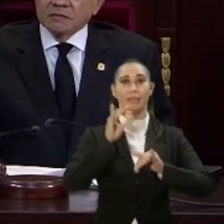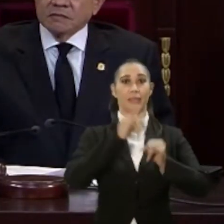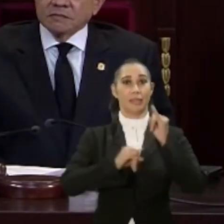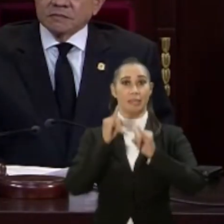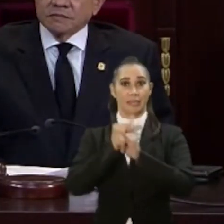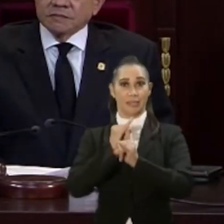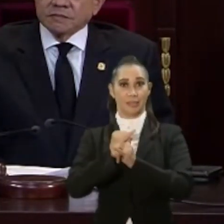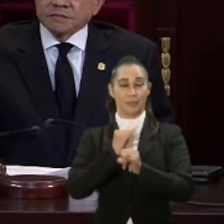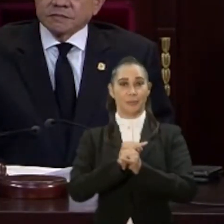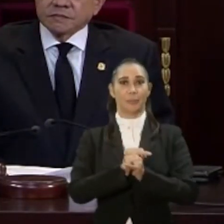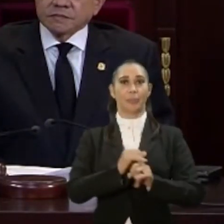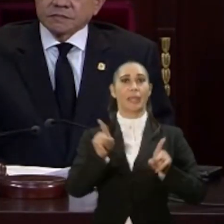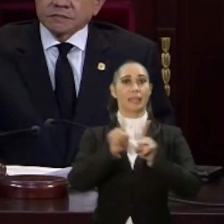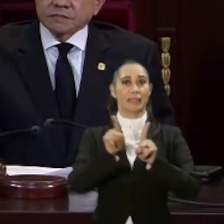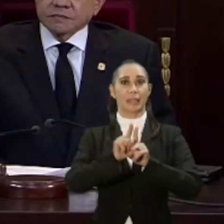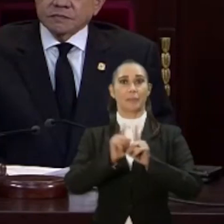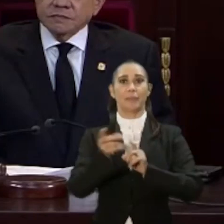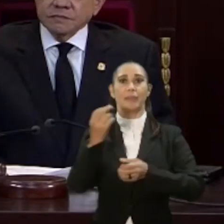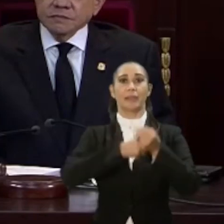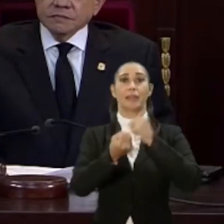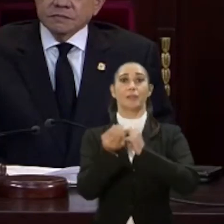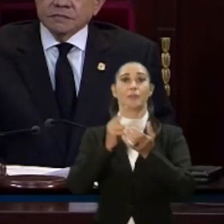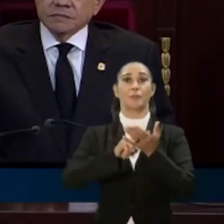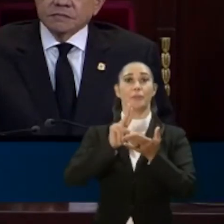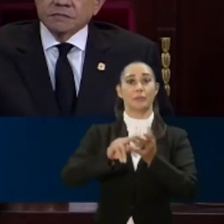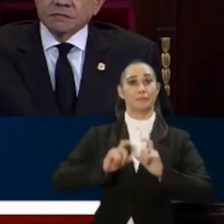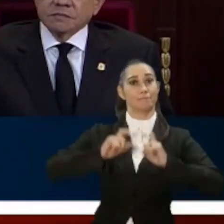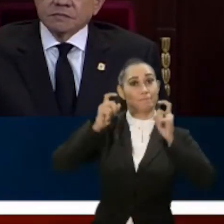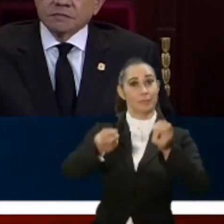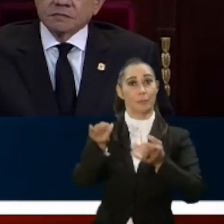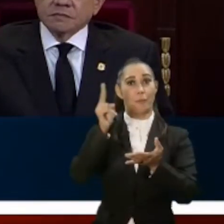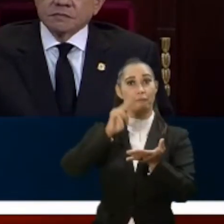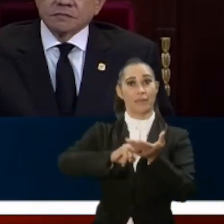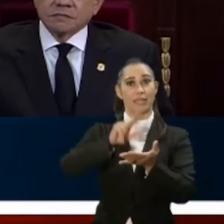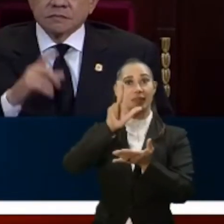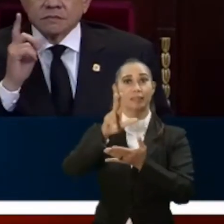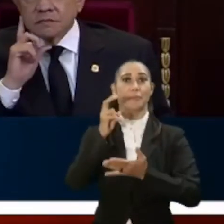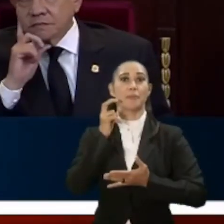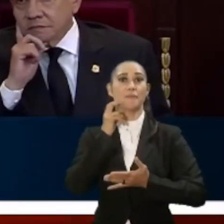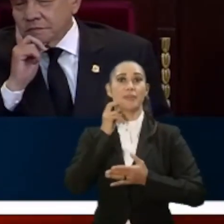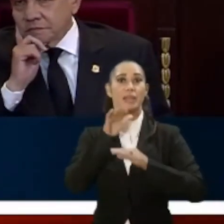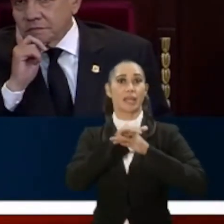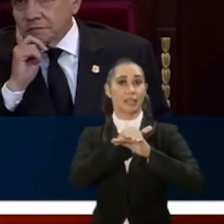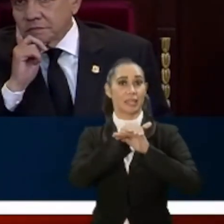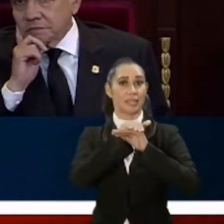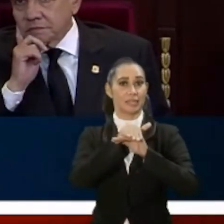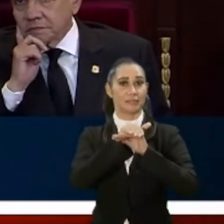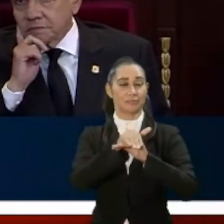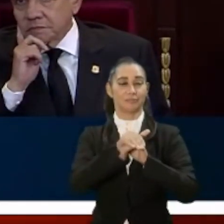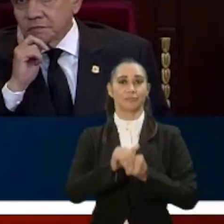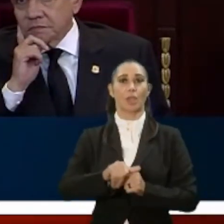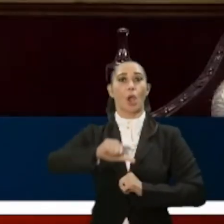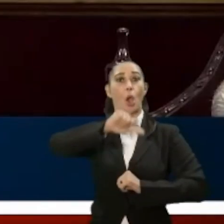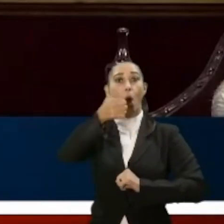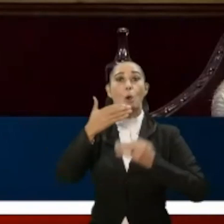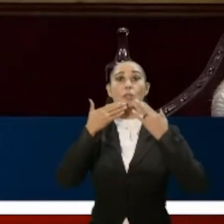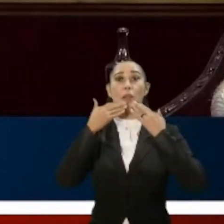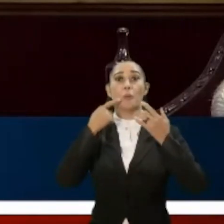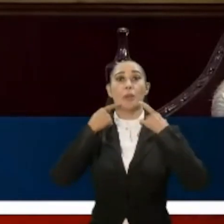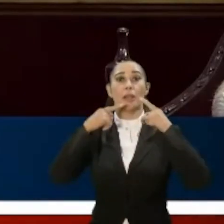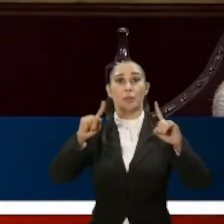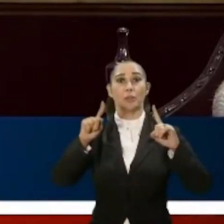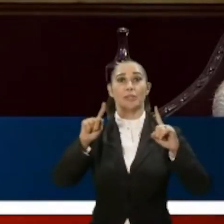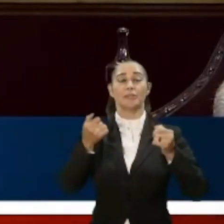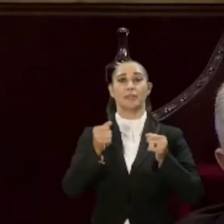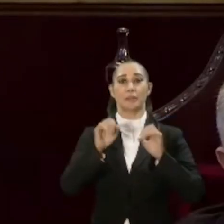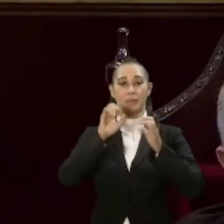internacionales. Además, en el 2022 otorgamos 23.000 becas de inglés de inmersión. Otra buena noticia para nuestro